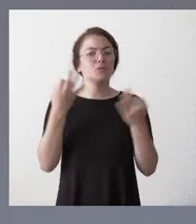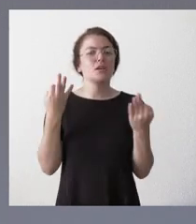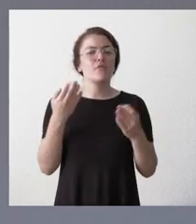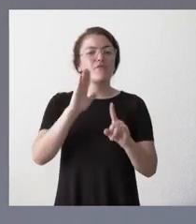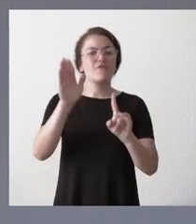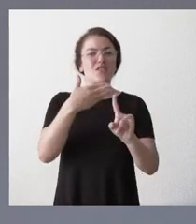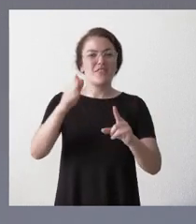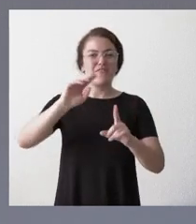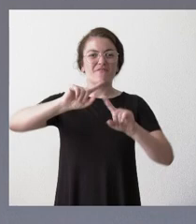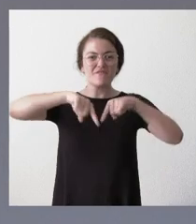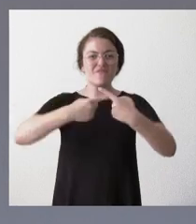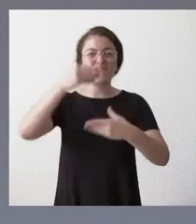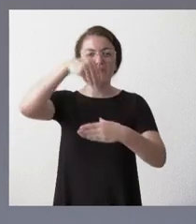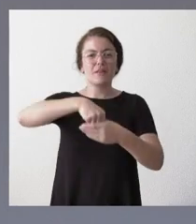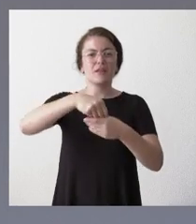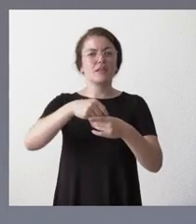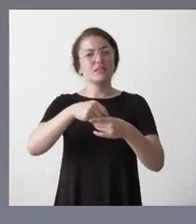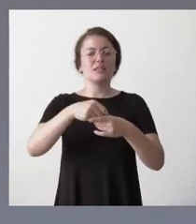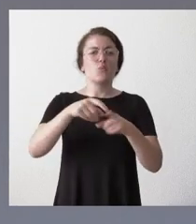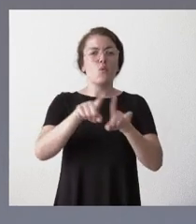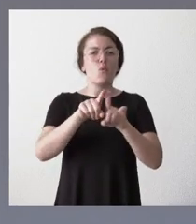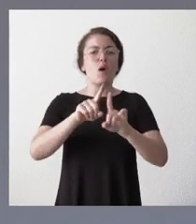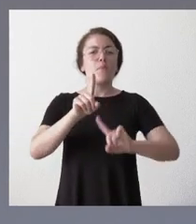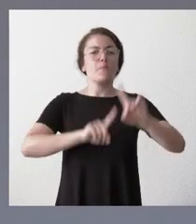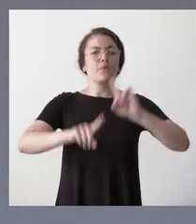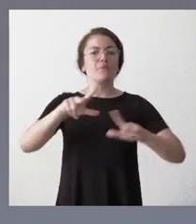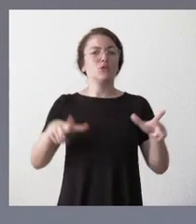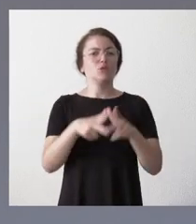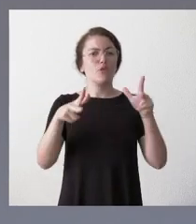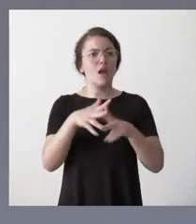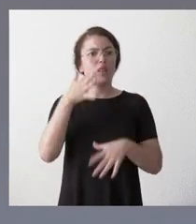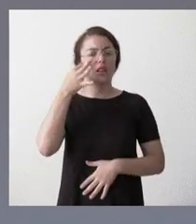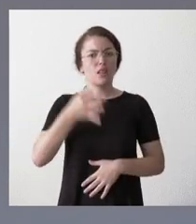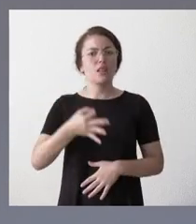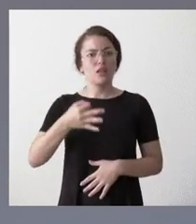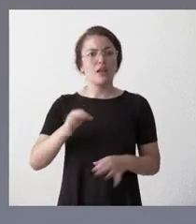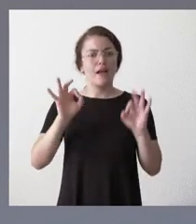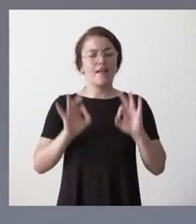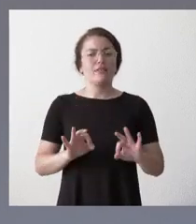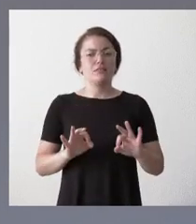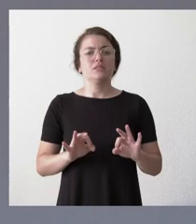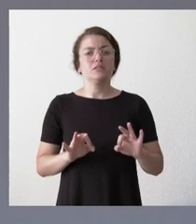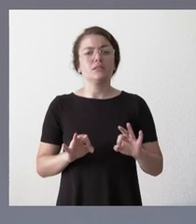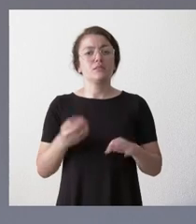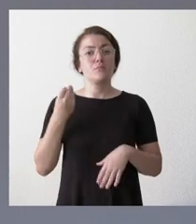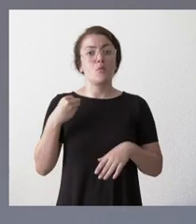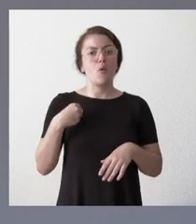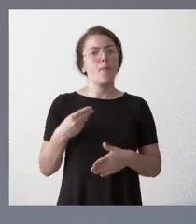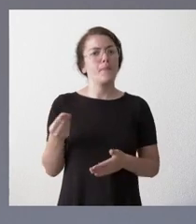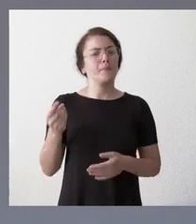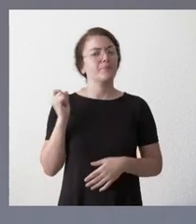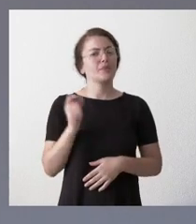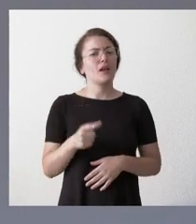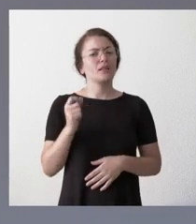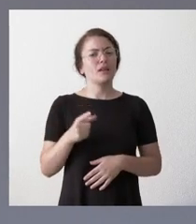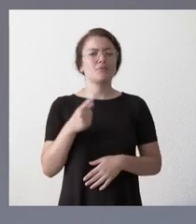intrafamiliar es un problema social, es una realidad que está ahí y es una realidad que muchas veces